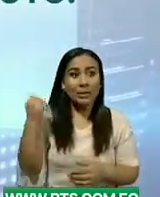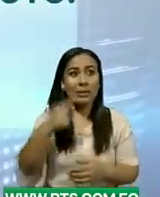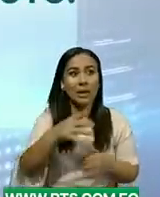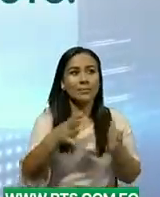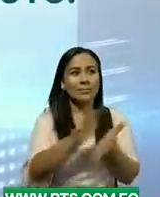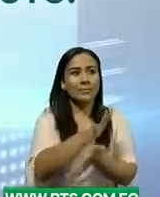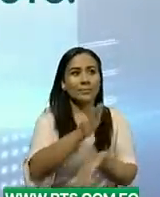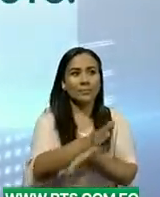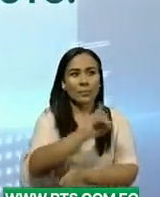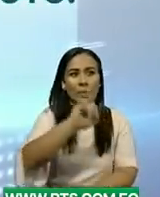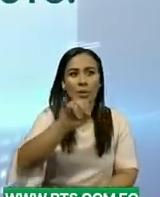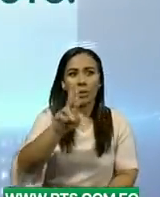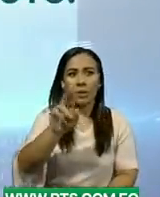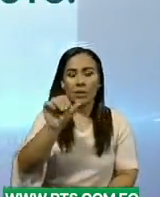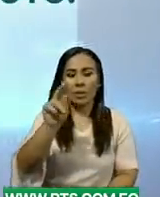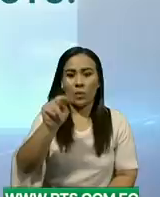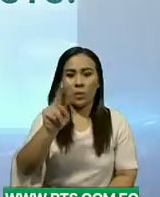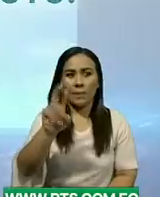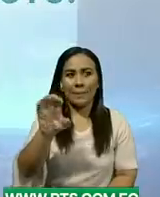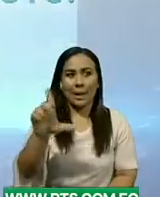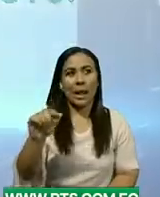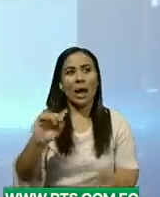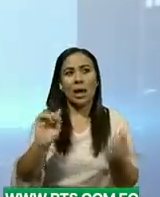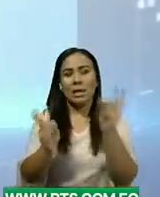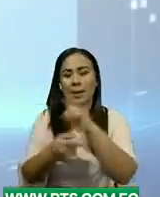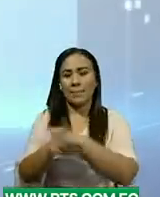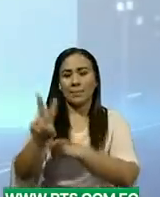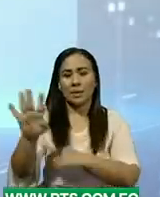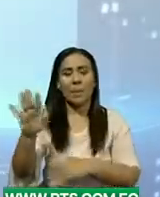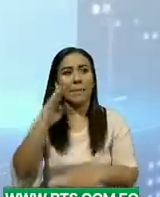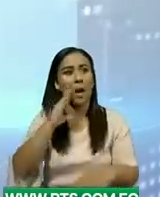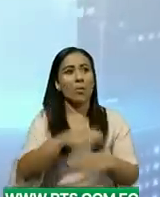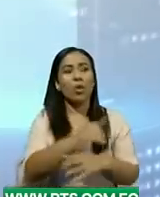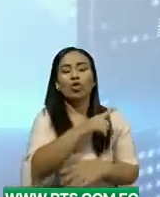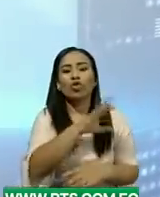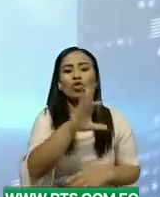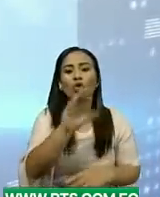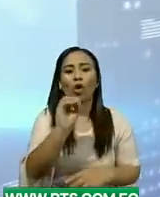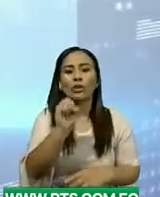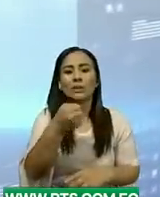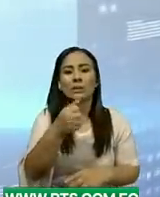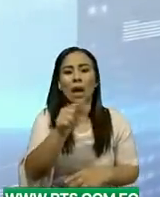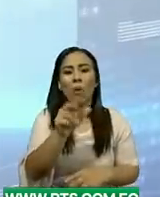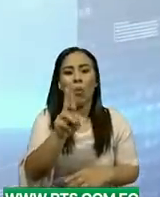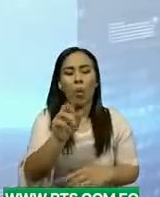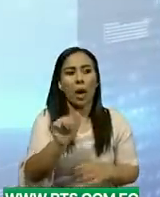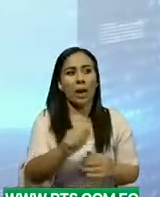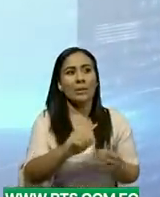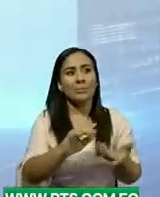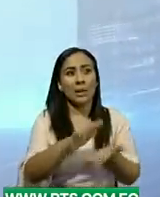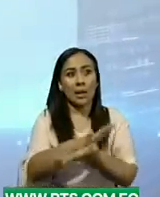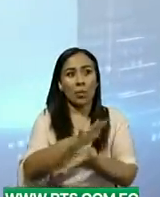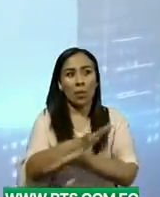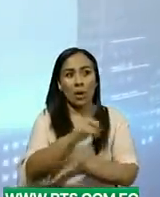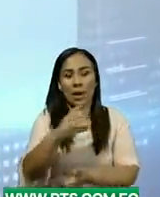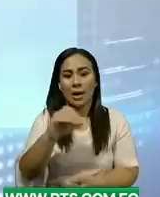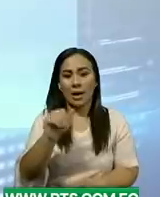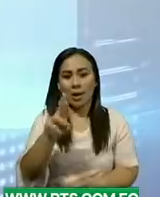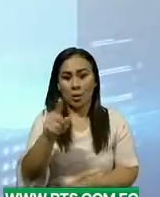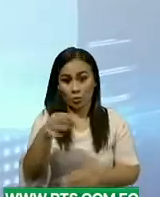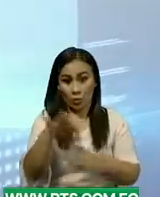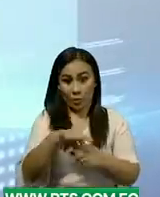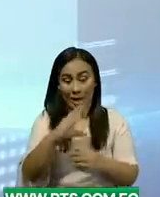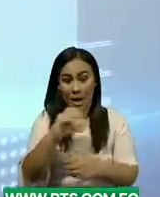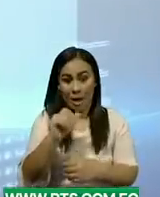educativa 25 de mayo de Charapotó. Cantón Tosagua, quienes sufragaban en la unidad educativa Carlos Julio Arosemena,